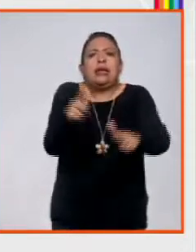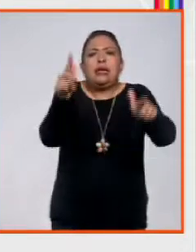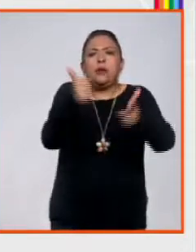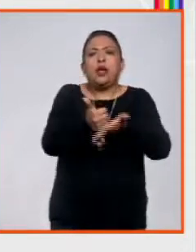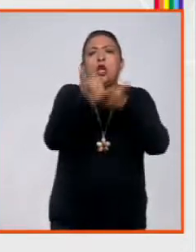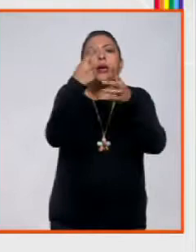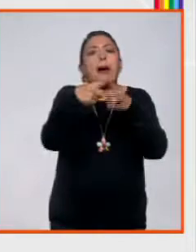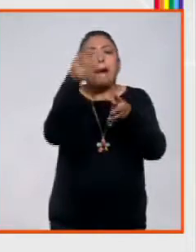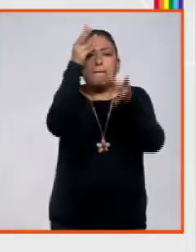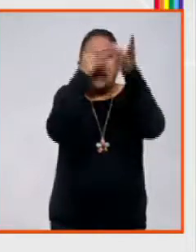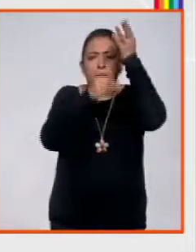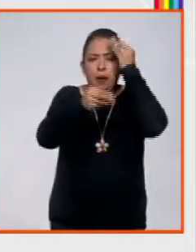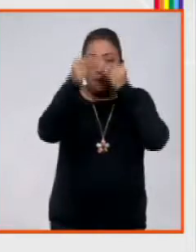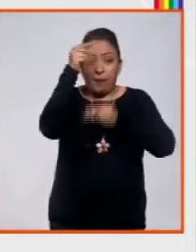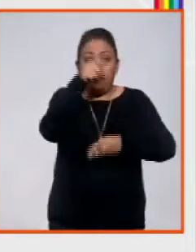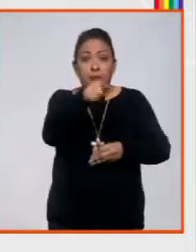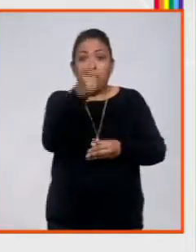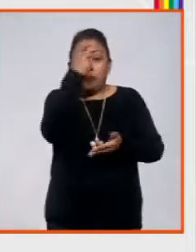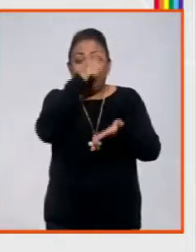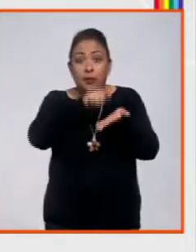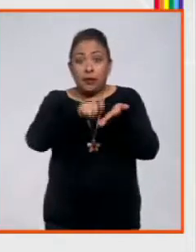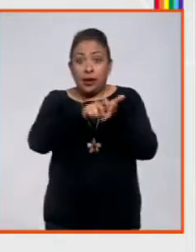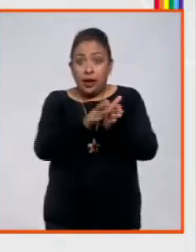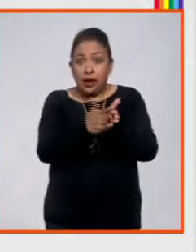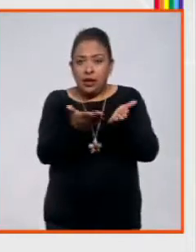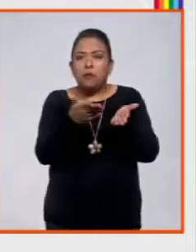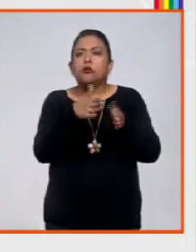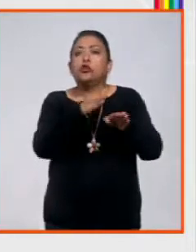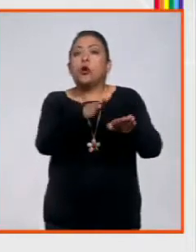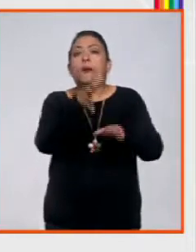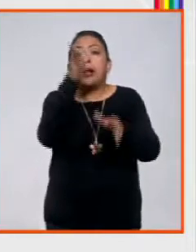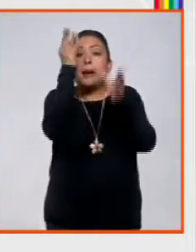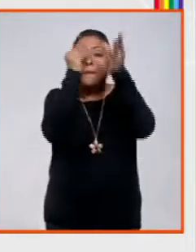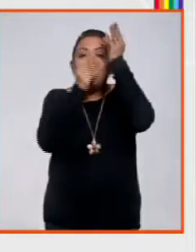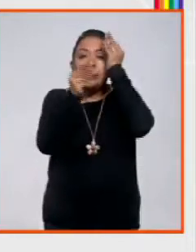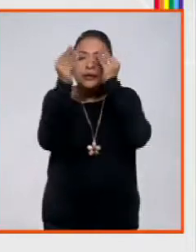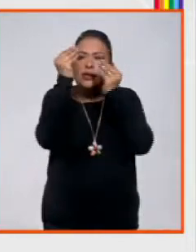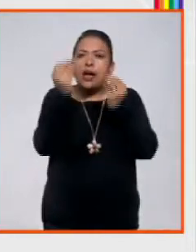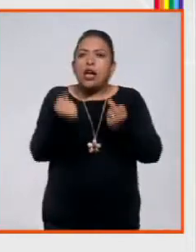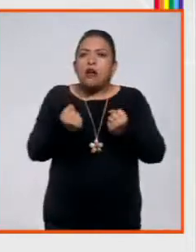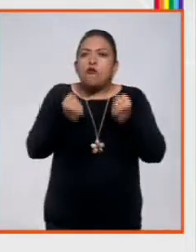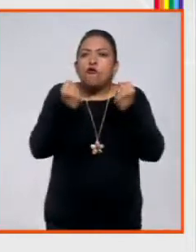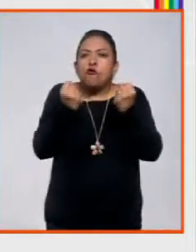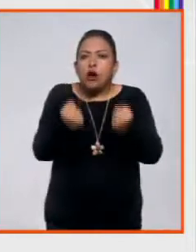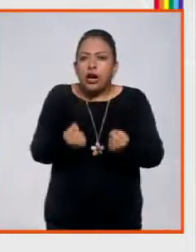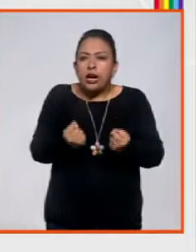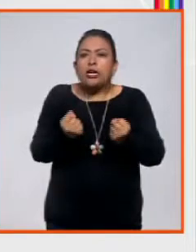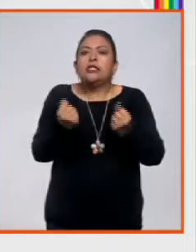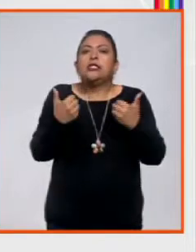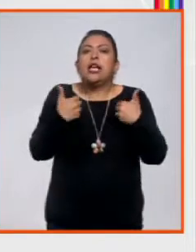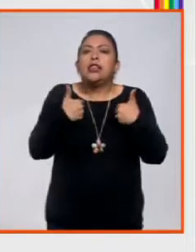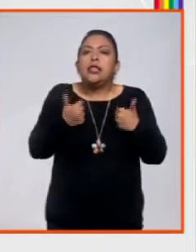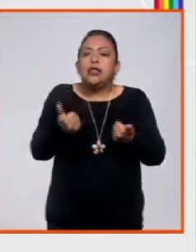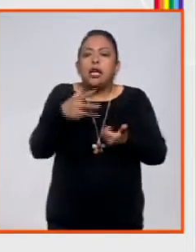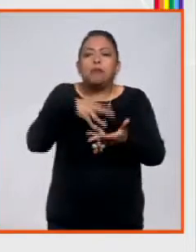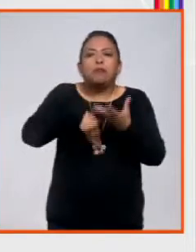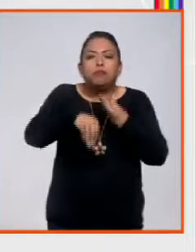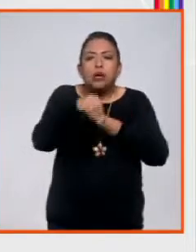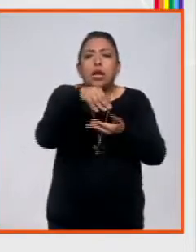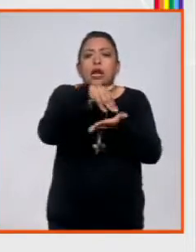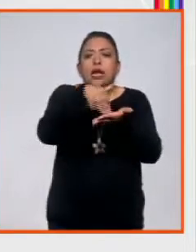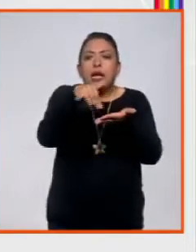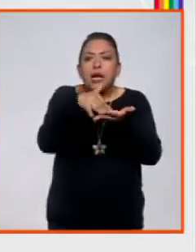es una novela que trata del aprendizaje de la fuerza de comprender de leer